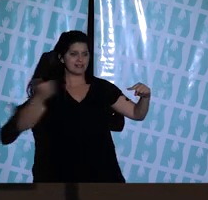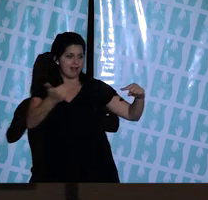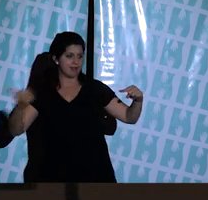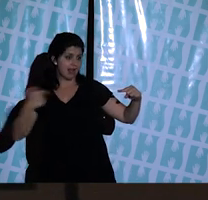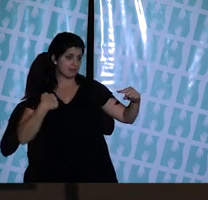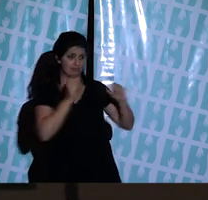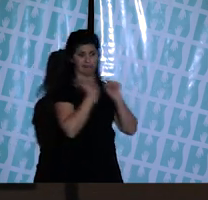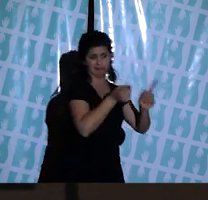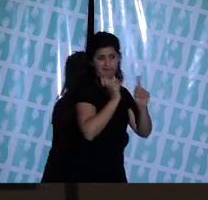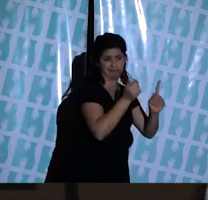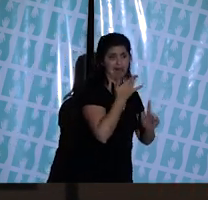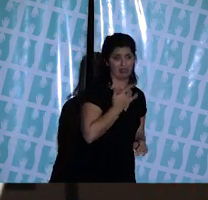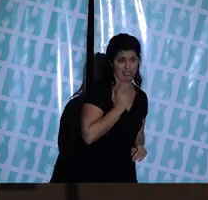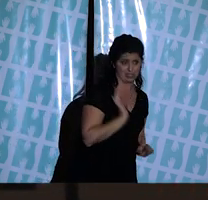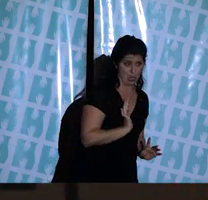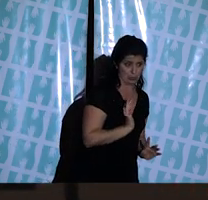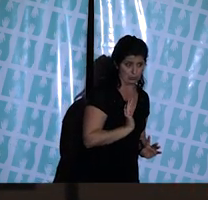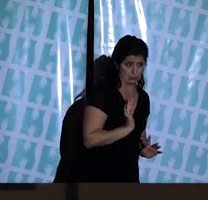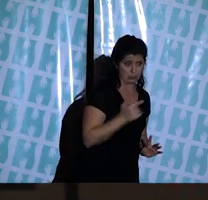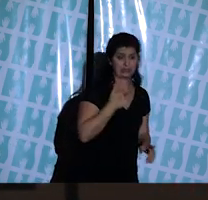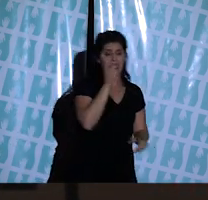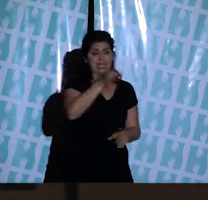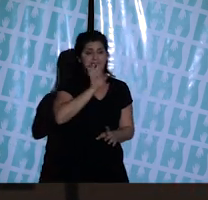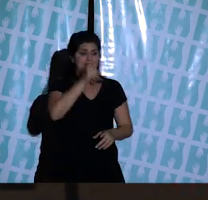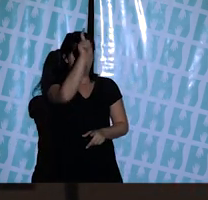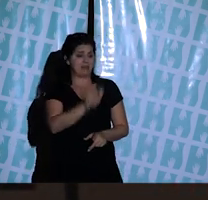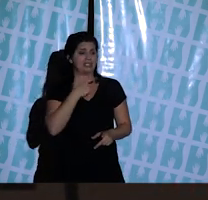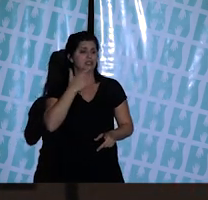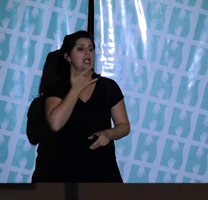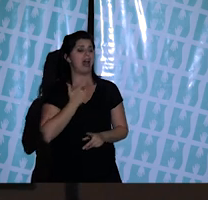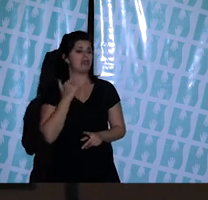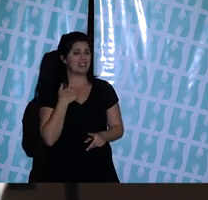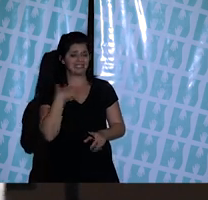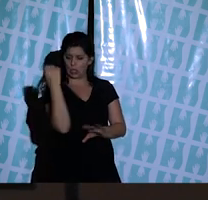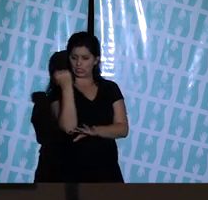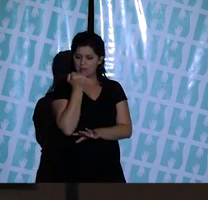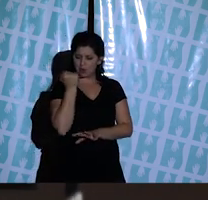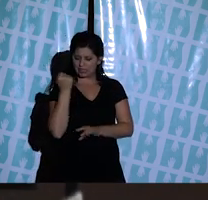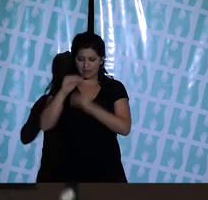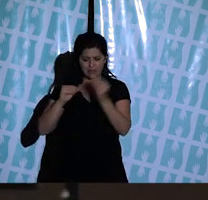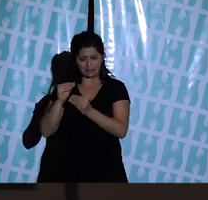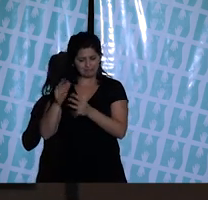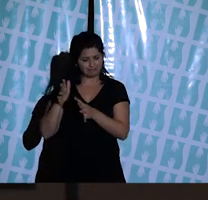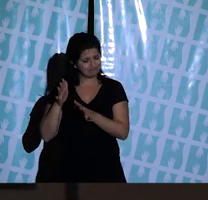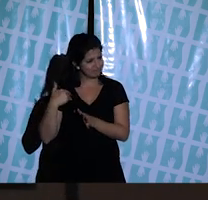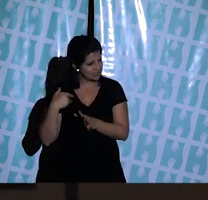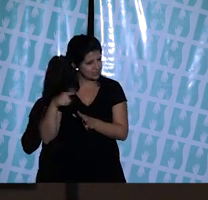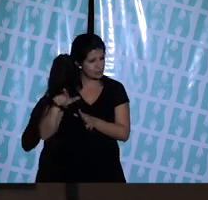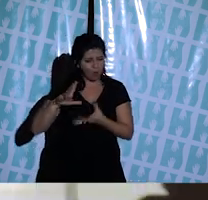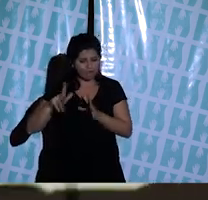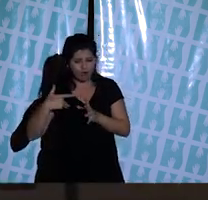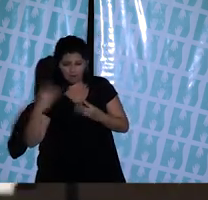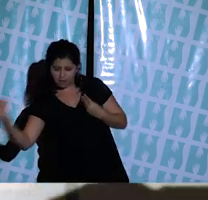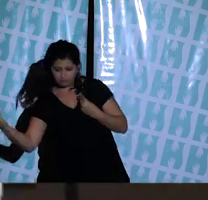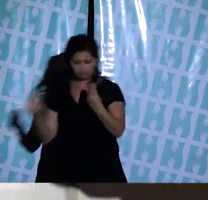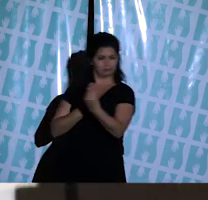persona con una adicción no le interesa a la familia, a pesar de que la familia es algo importante, que podría ser un reemplazo del afecto que te dará la droga.